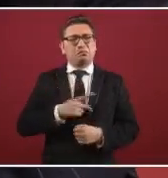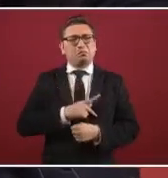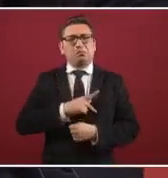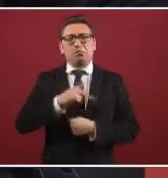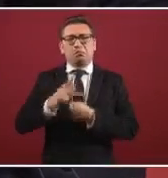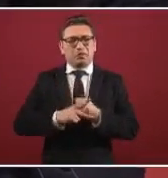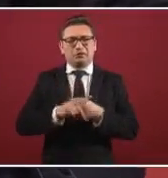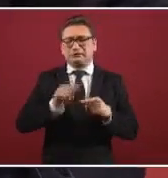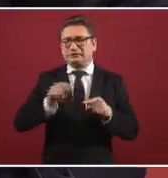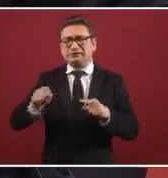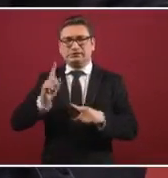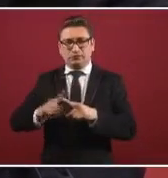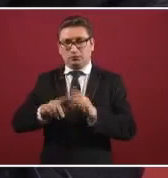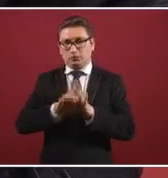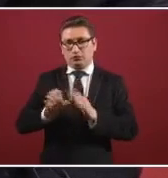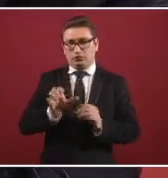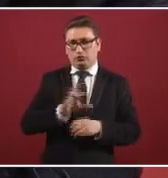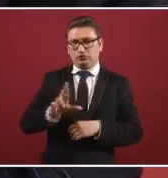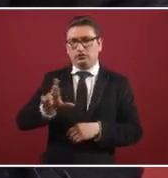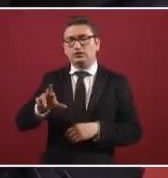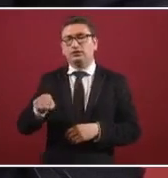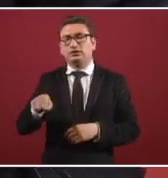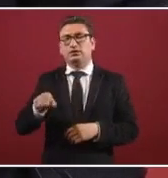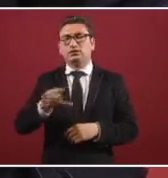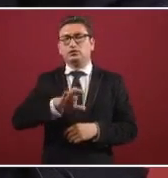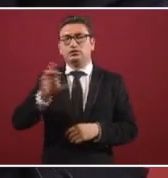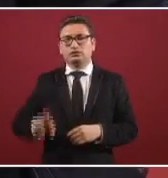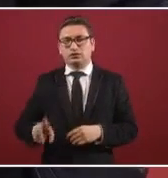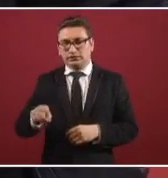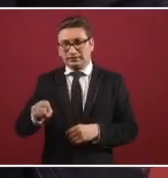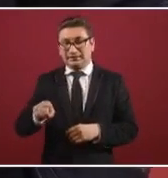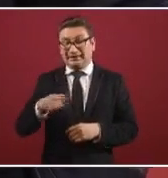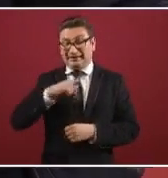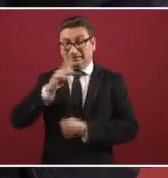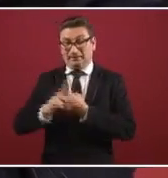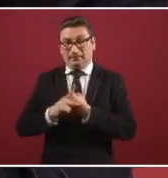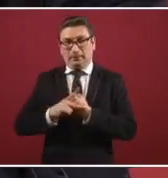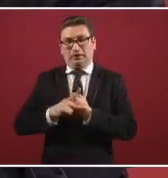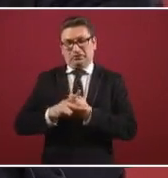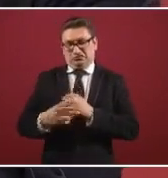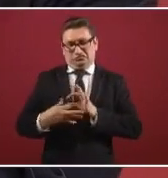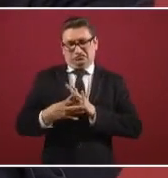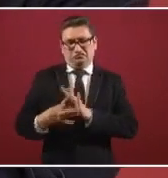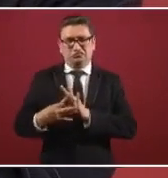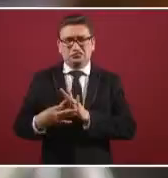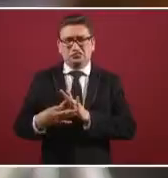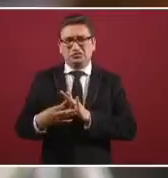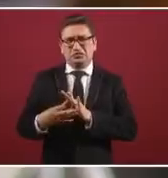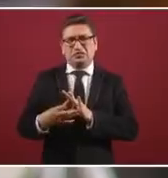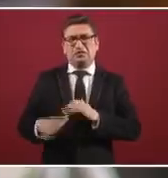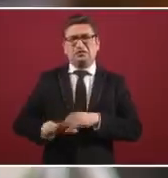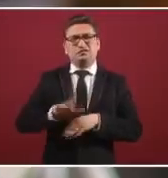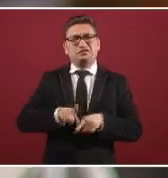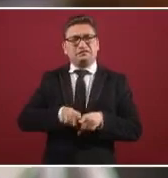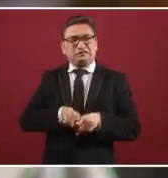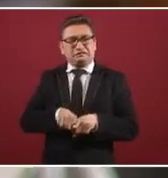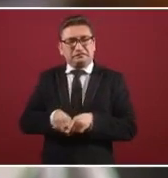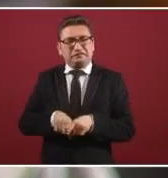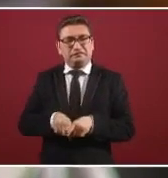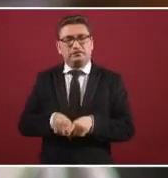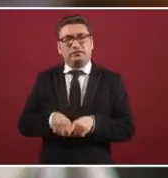con Costa Rica, es un país hermano, un pueblo hermano,